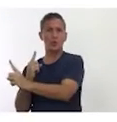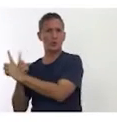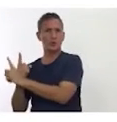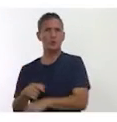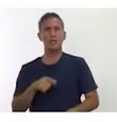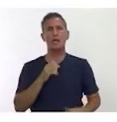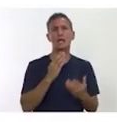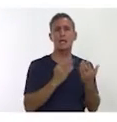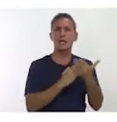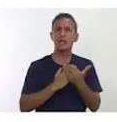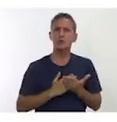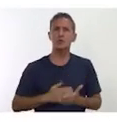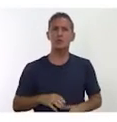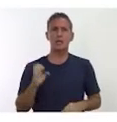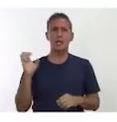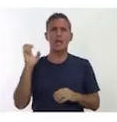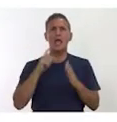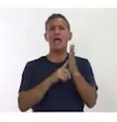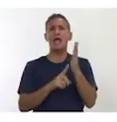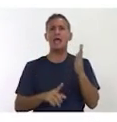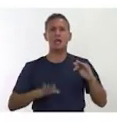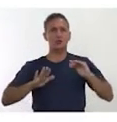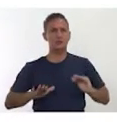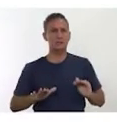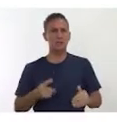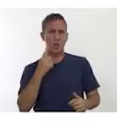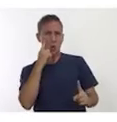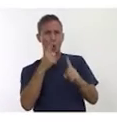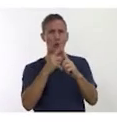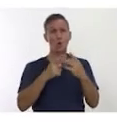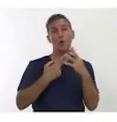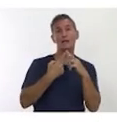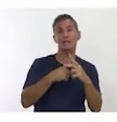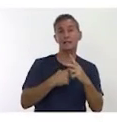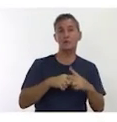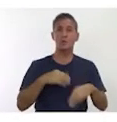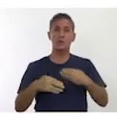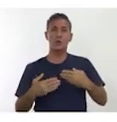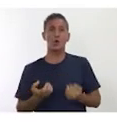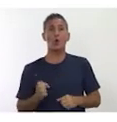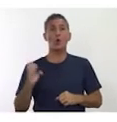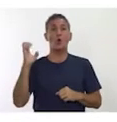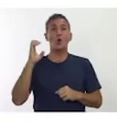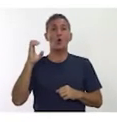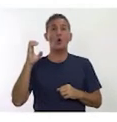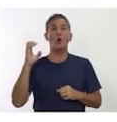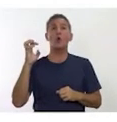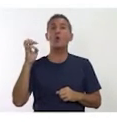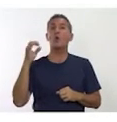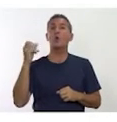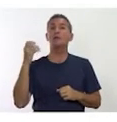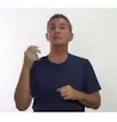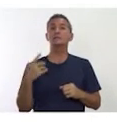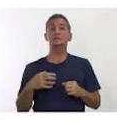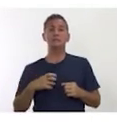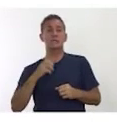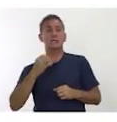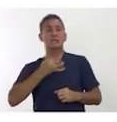electrostática y con ella el objetivo es resolver problemas cuantitativos y